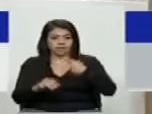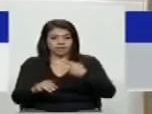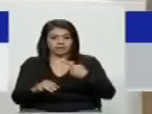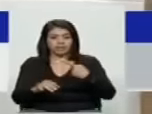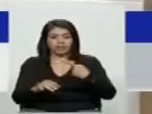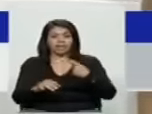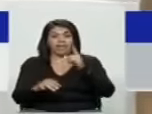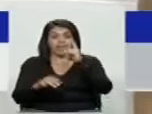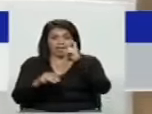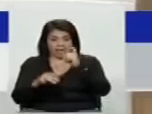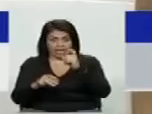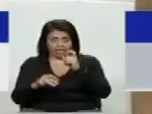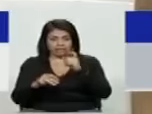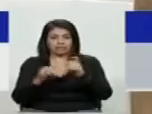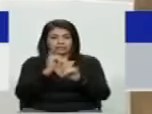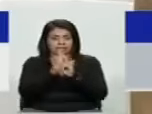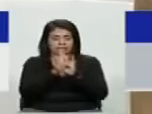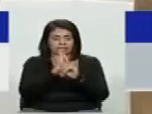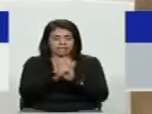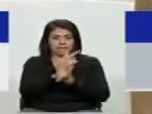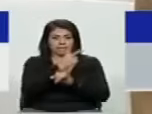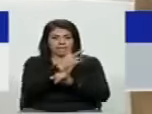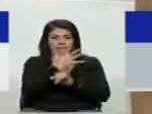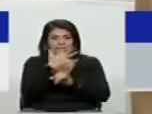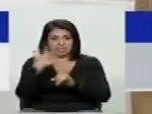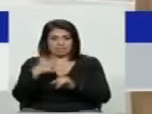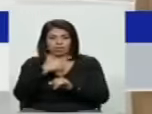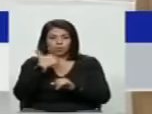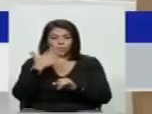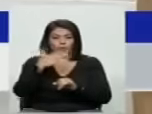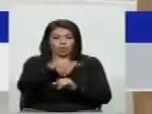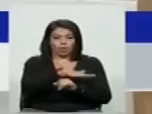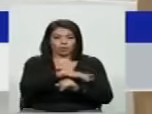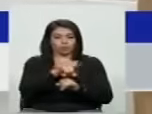X reivindicando los 25 asesinatos,